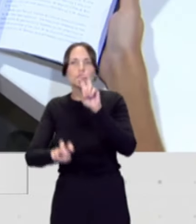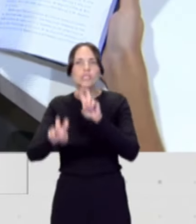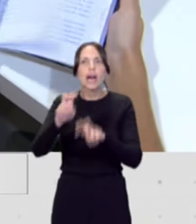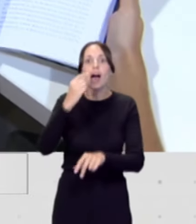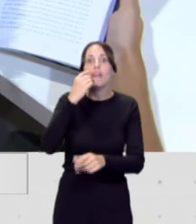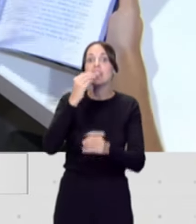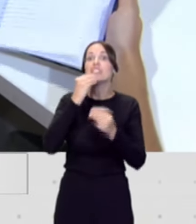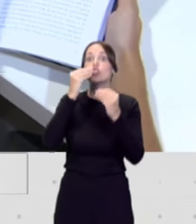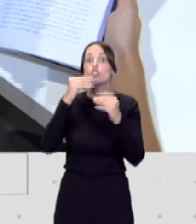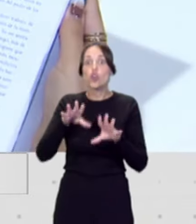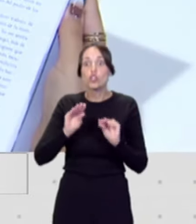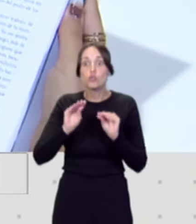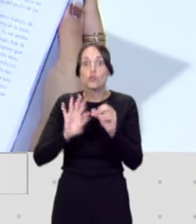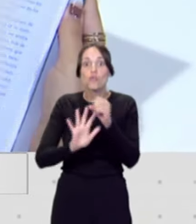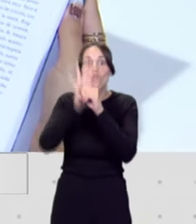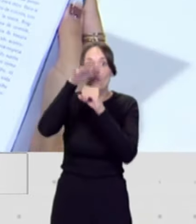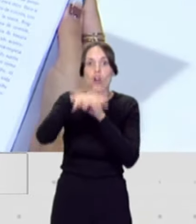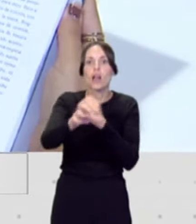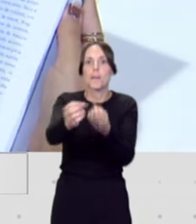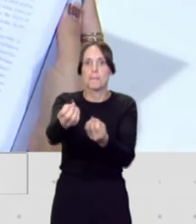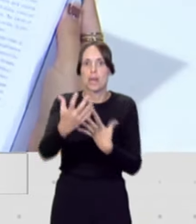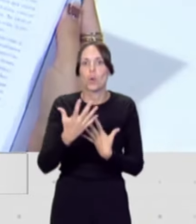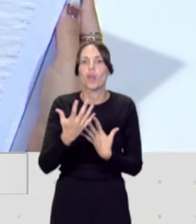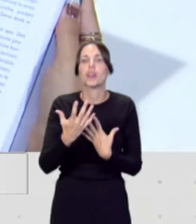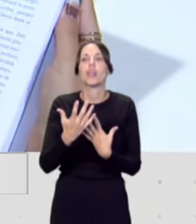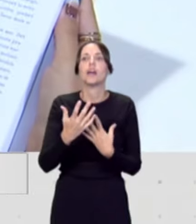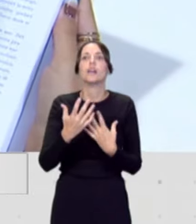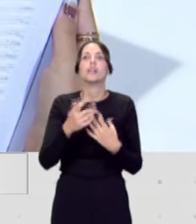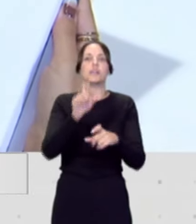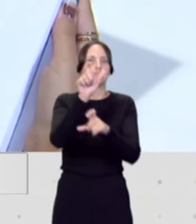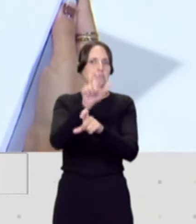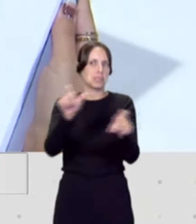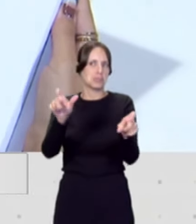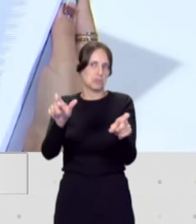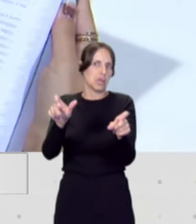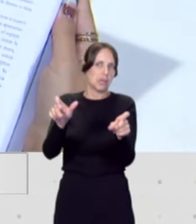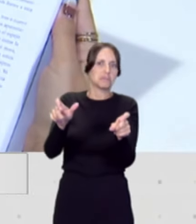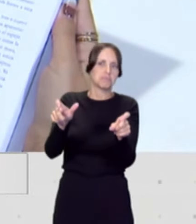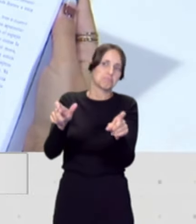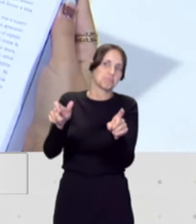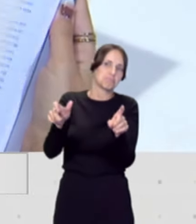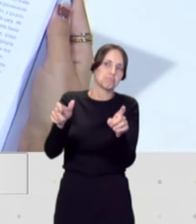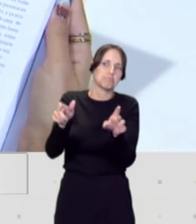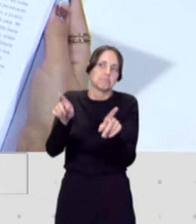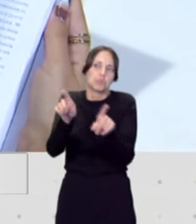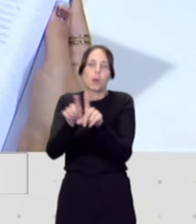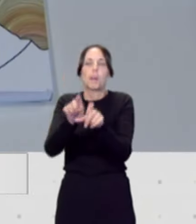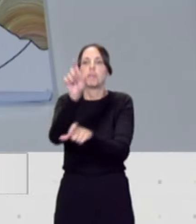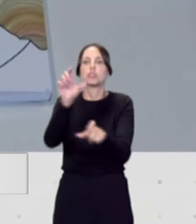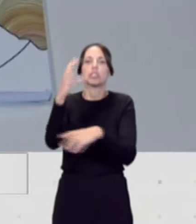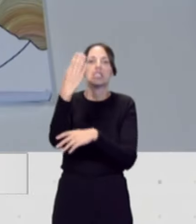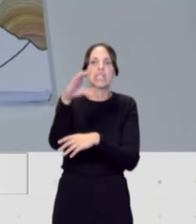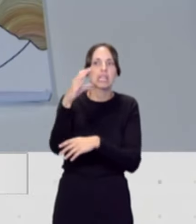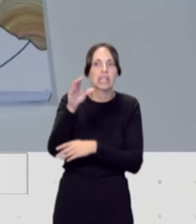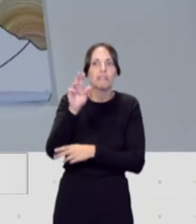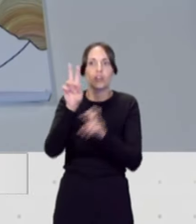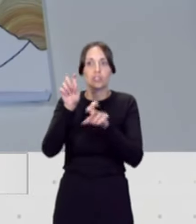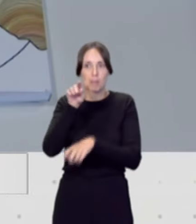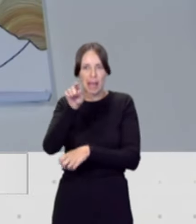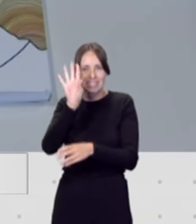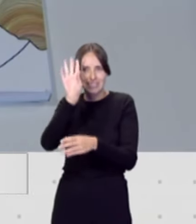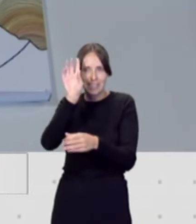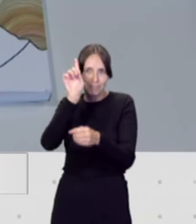del volcán. Y entonces, bueno, de toda la gente que estaba allí, digamos, científicos que estaban involucrados en esto,